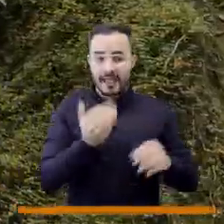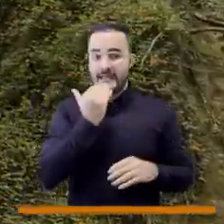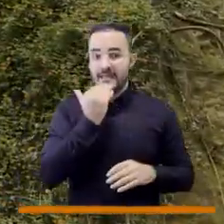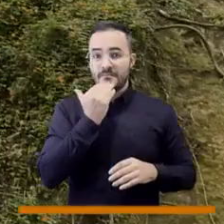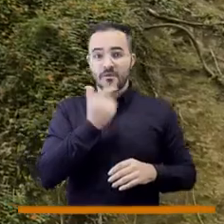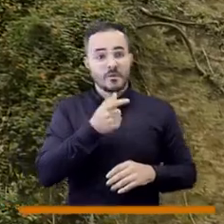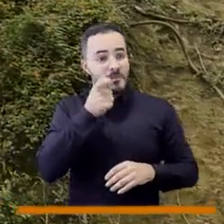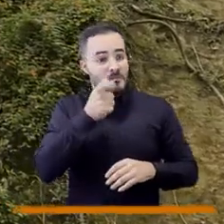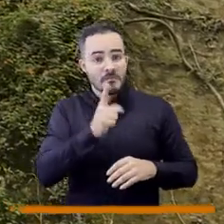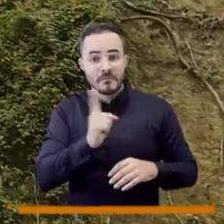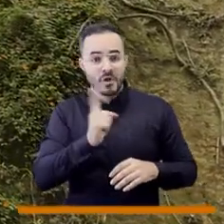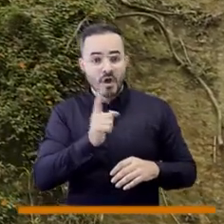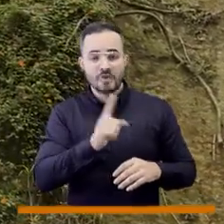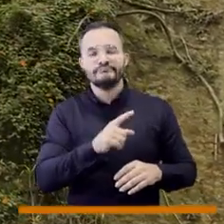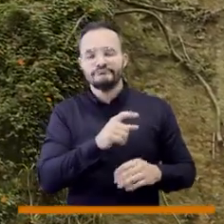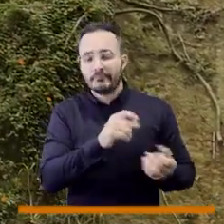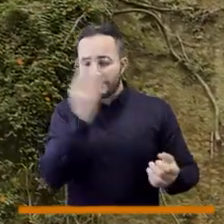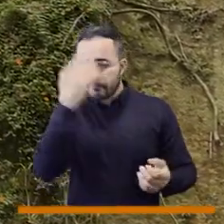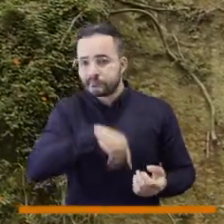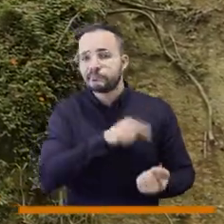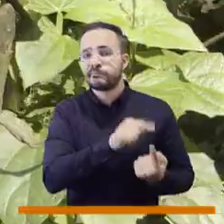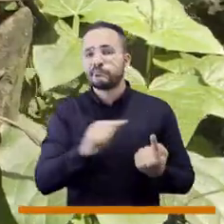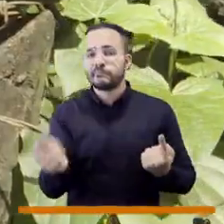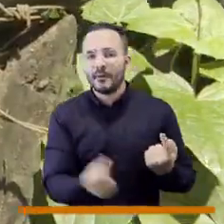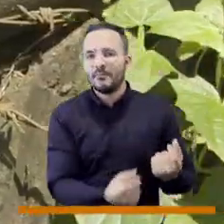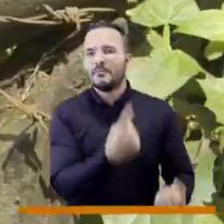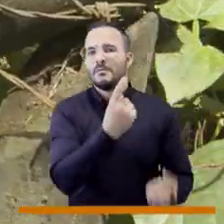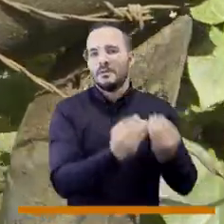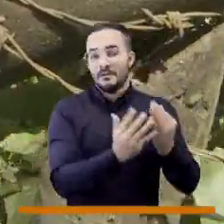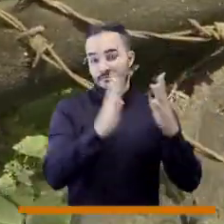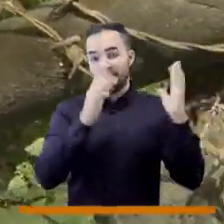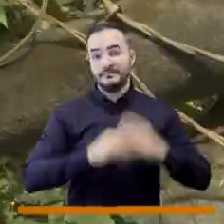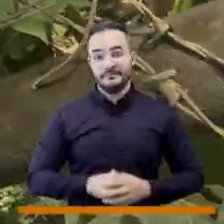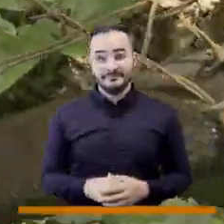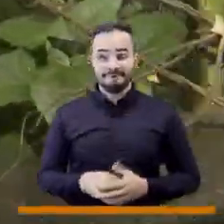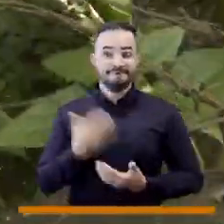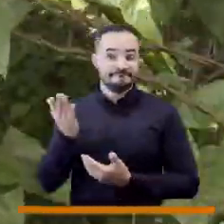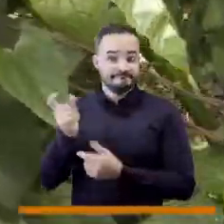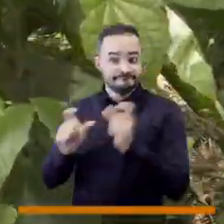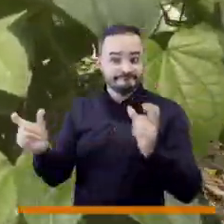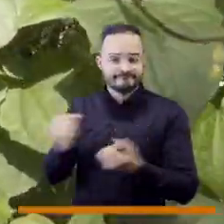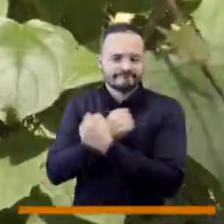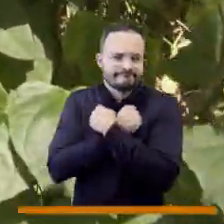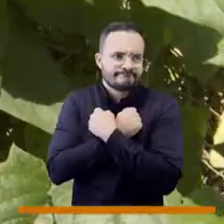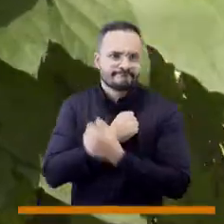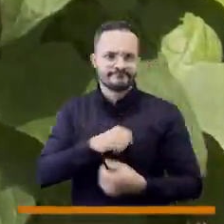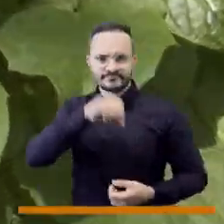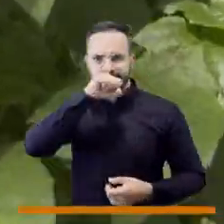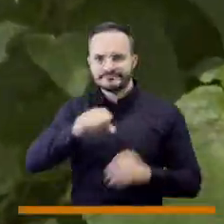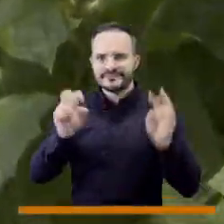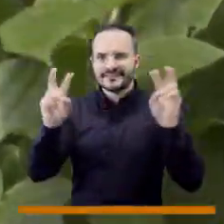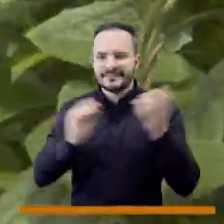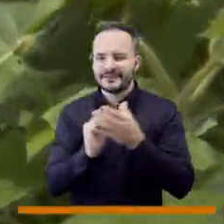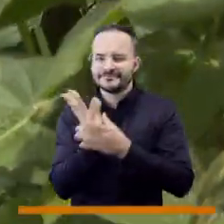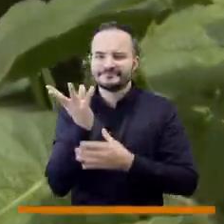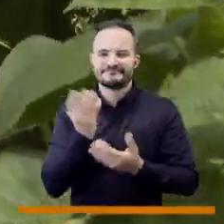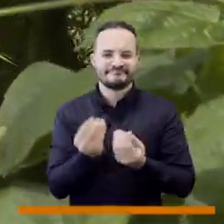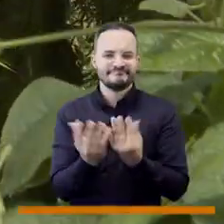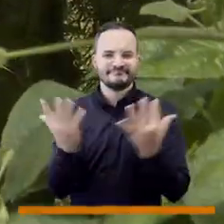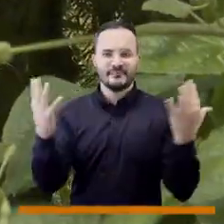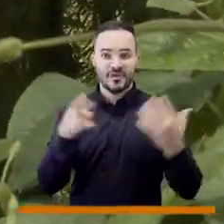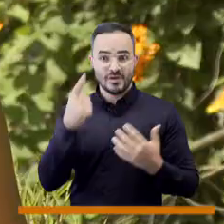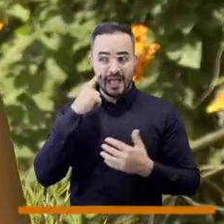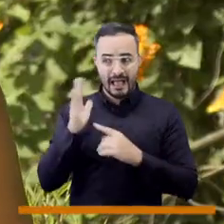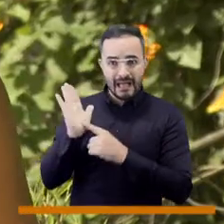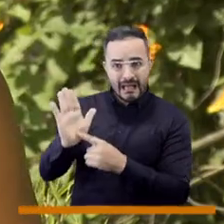no se hace en los propagos los quedan vivos activos y se vuelven a generar los mismos pocos amantes a las plantas ya saben a